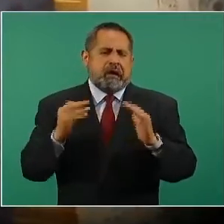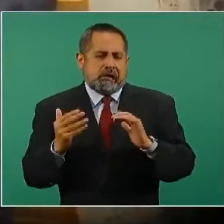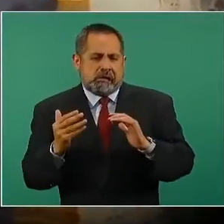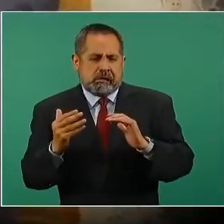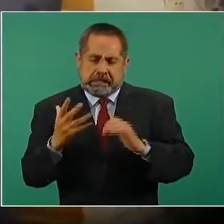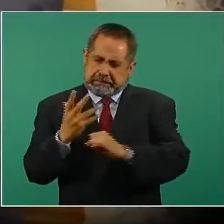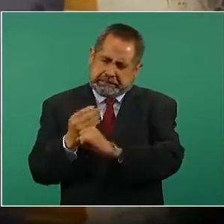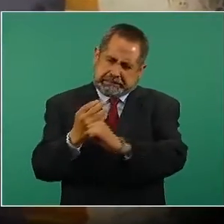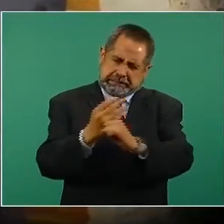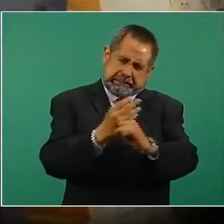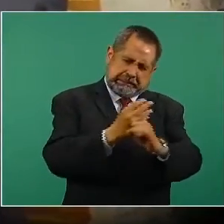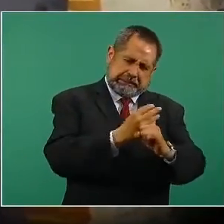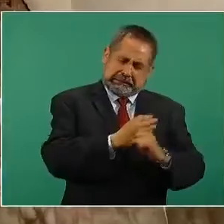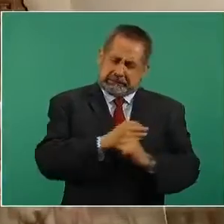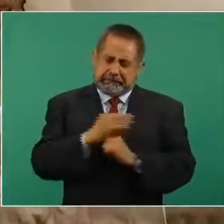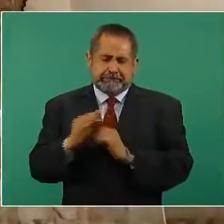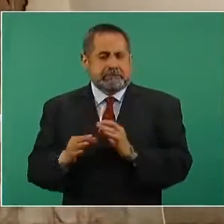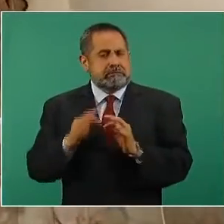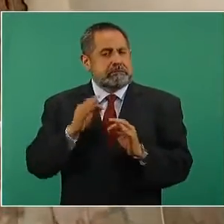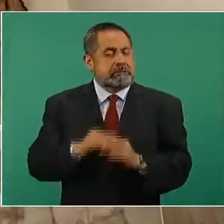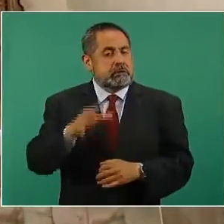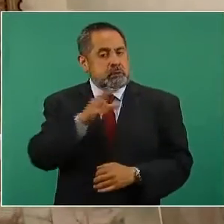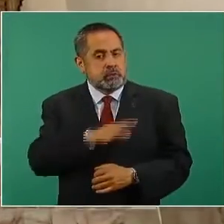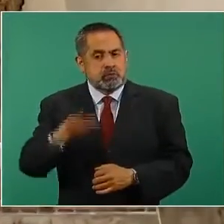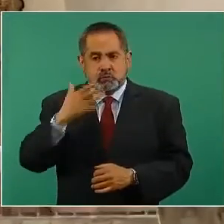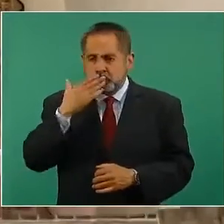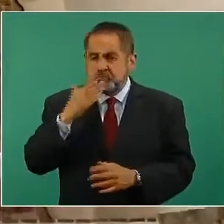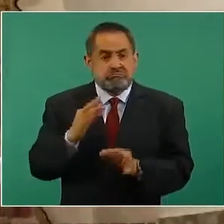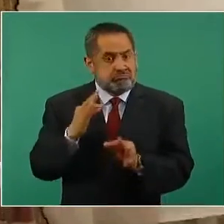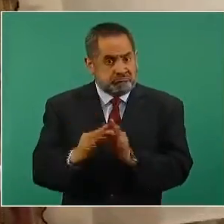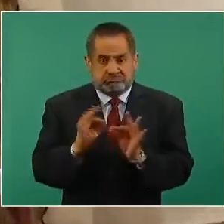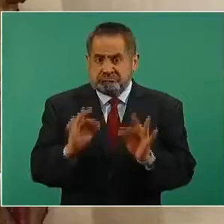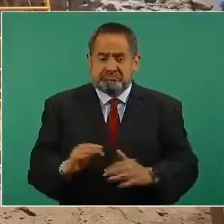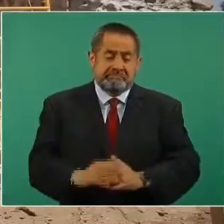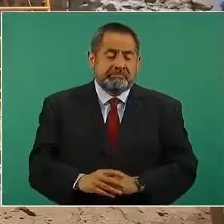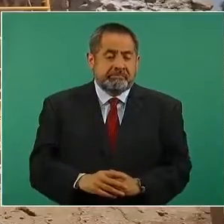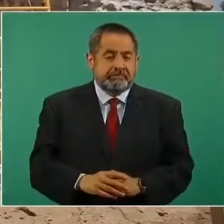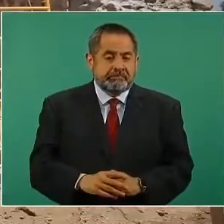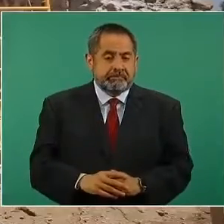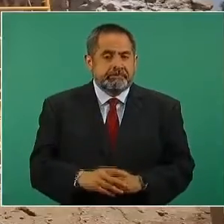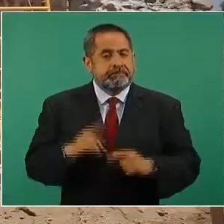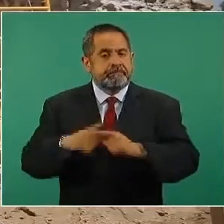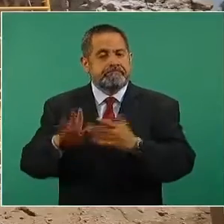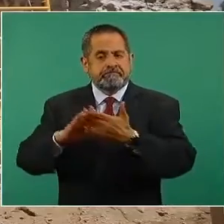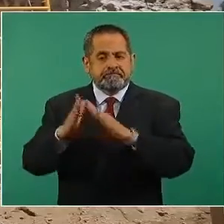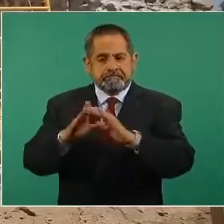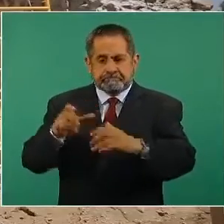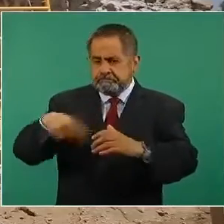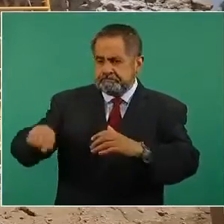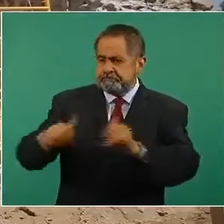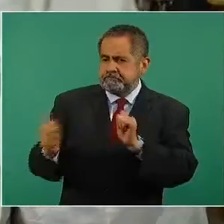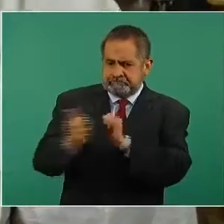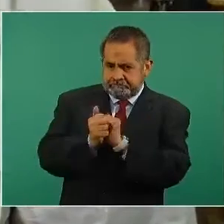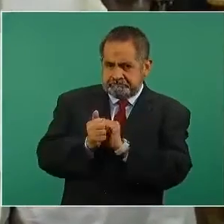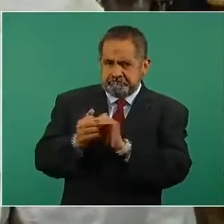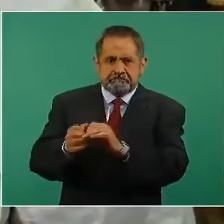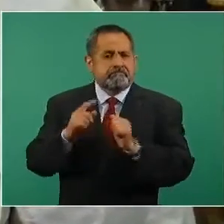severos y cuya restauración implicó un verdadero reto. Las comunidades trabajan de la mano con